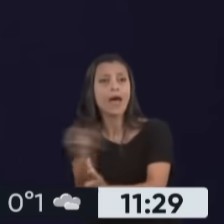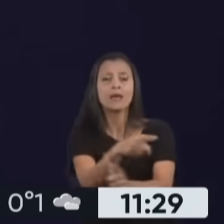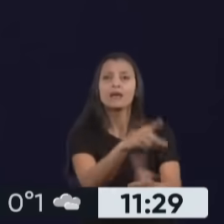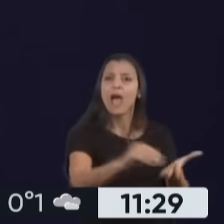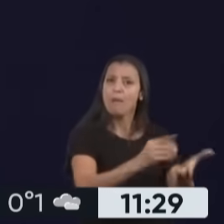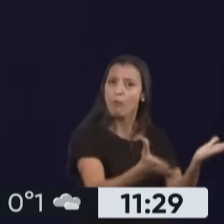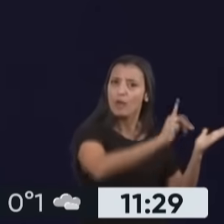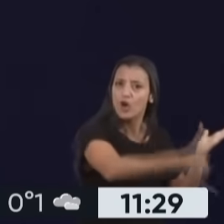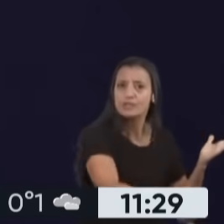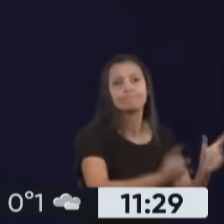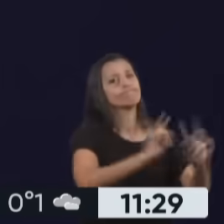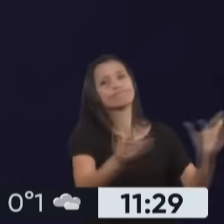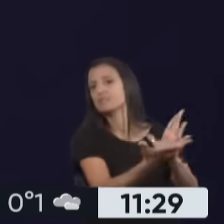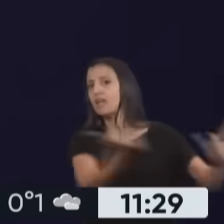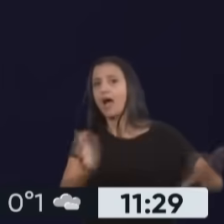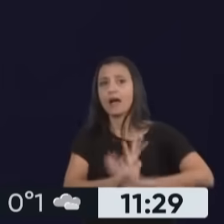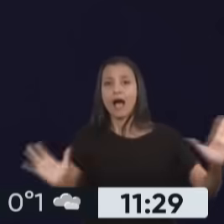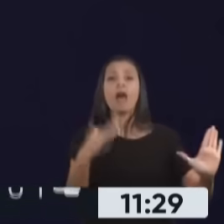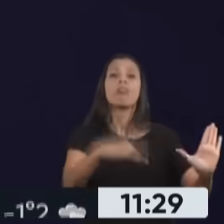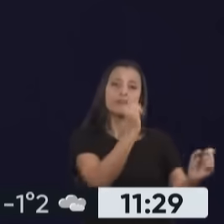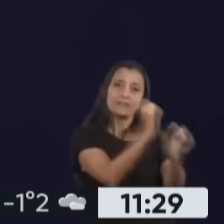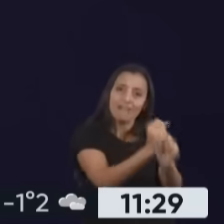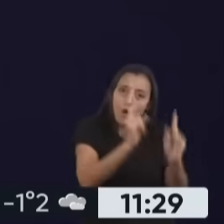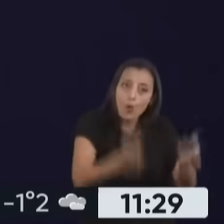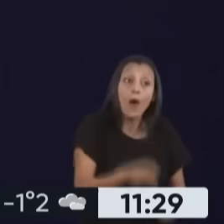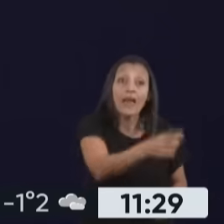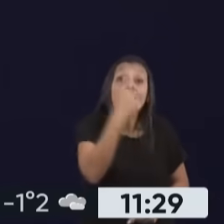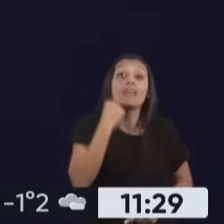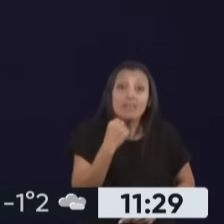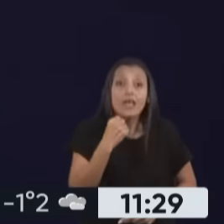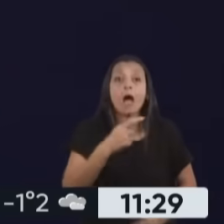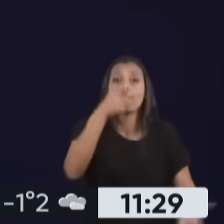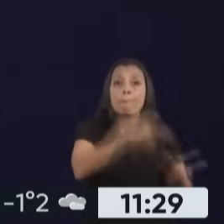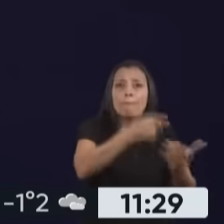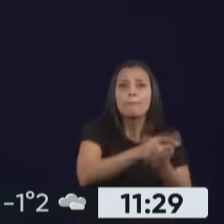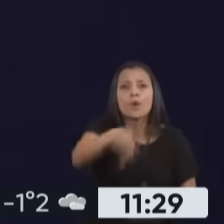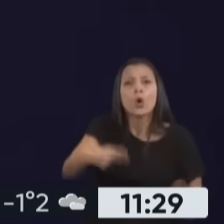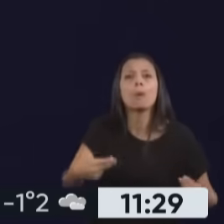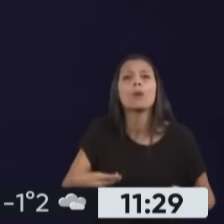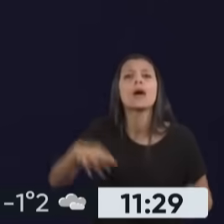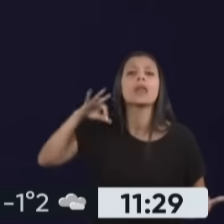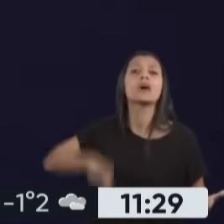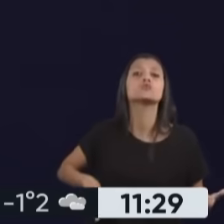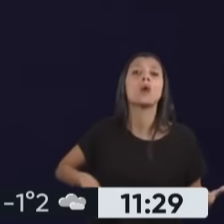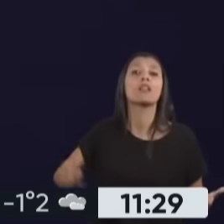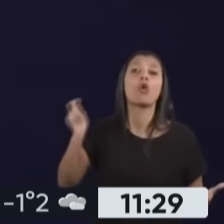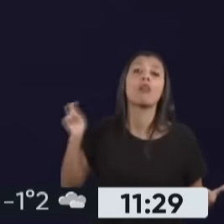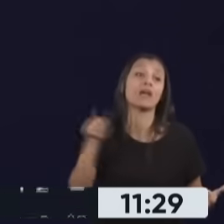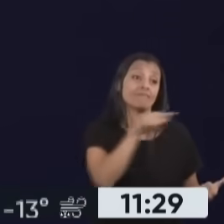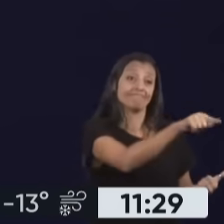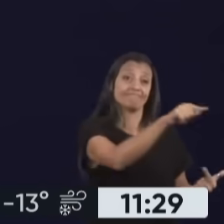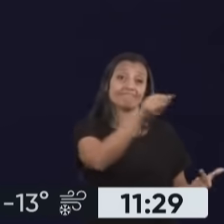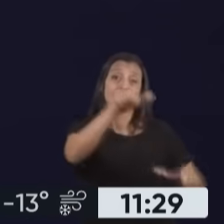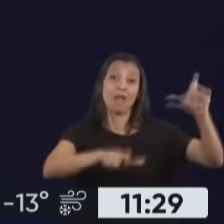carece, teniendo en cuenta, por supuesto, que ese día es pagado con el sueldo de cada uno de